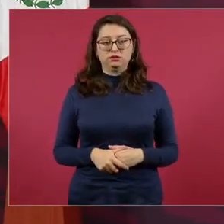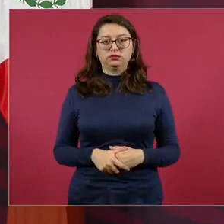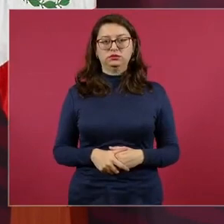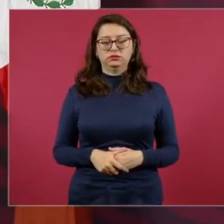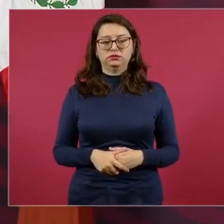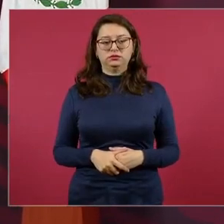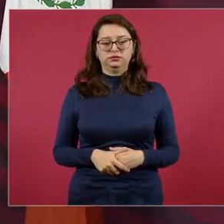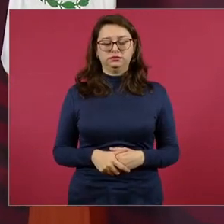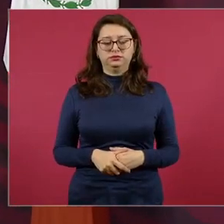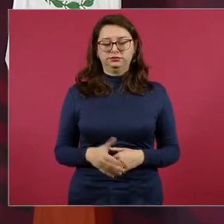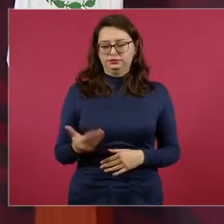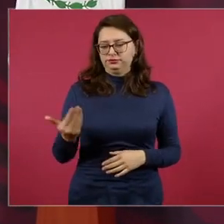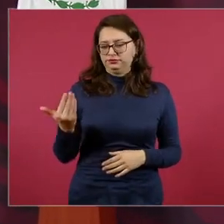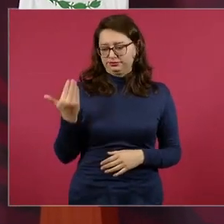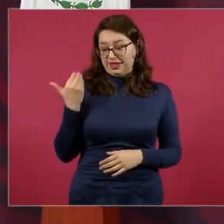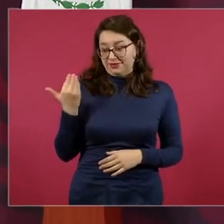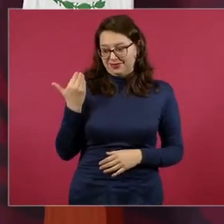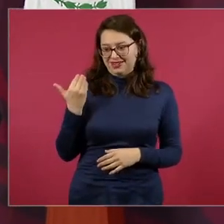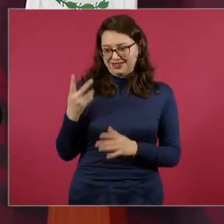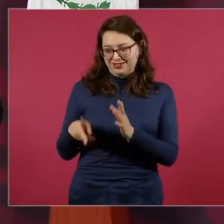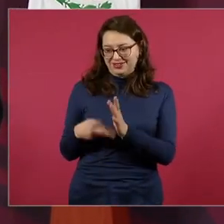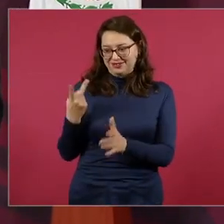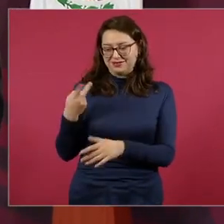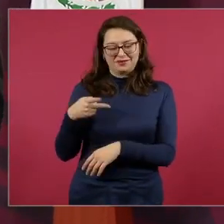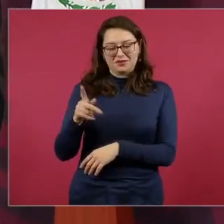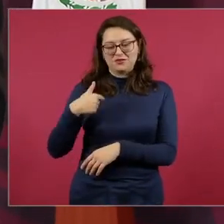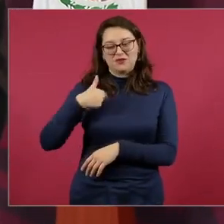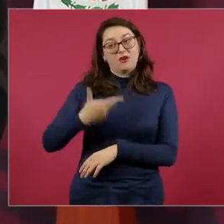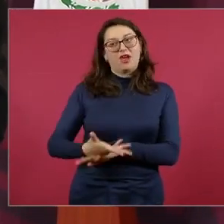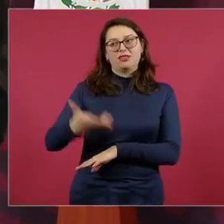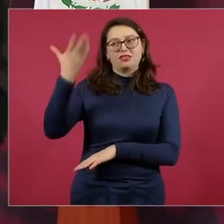esto ya como en el 2003,